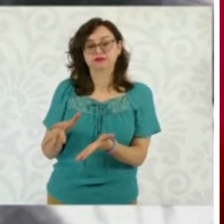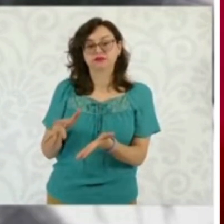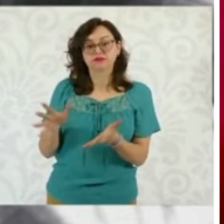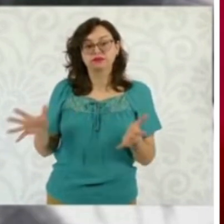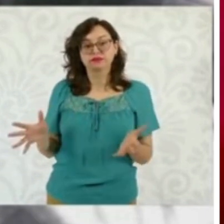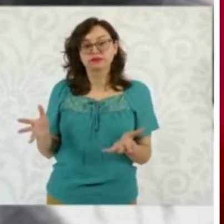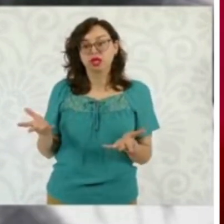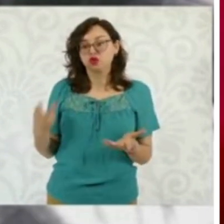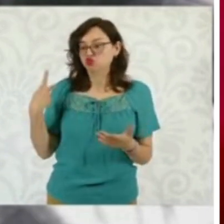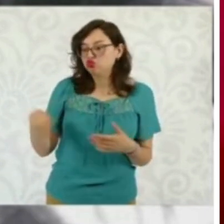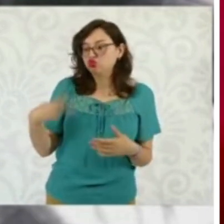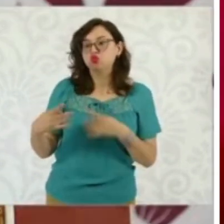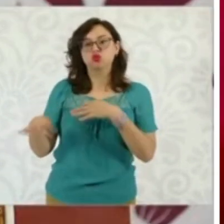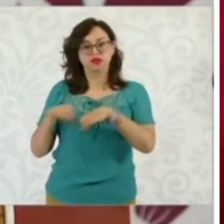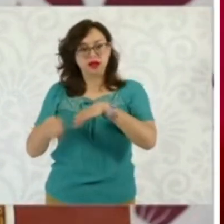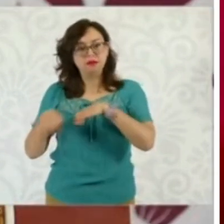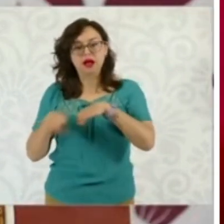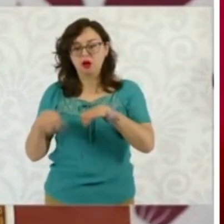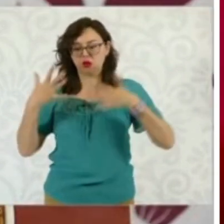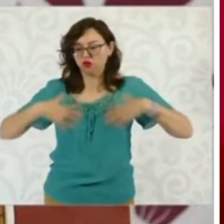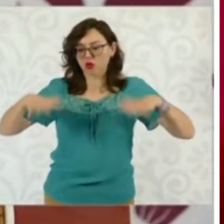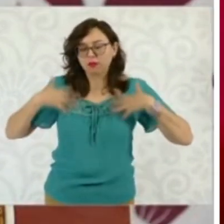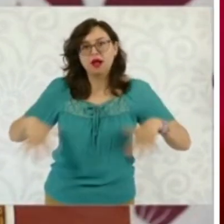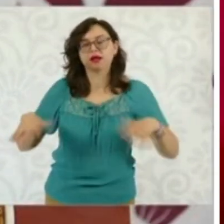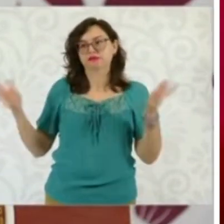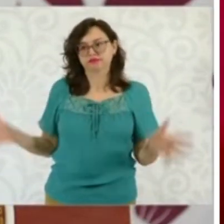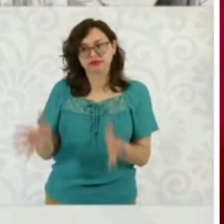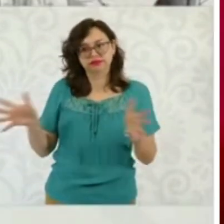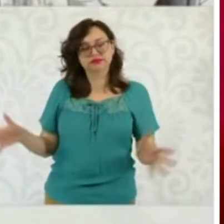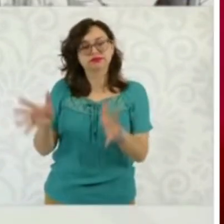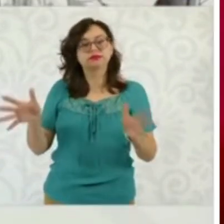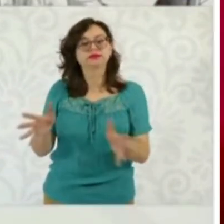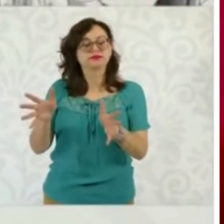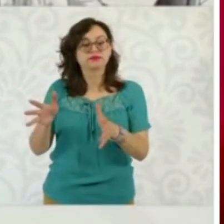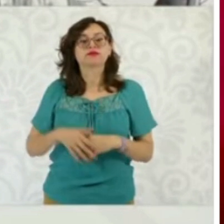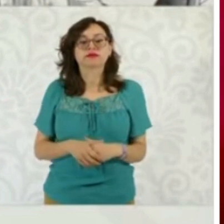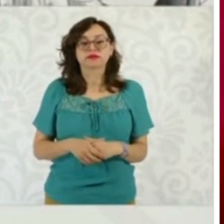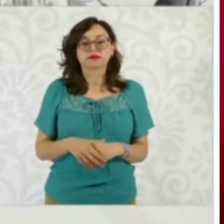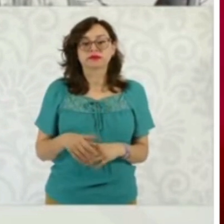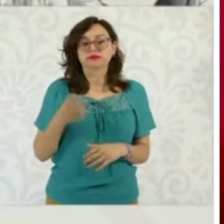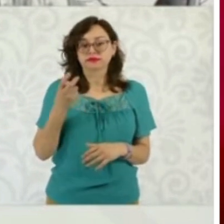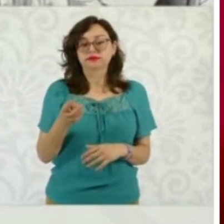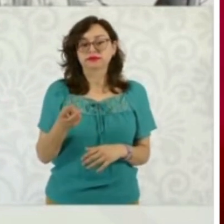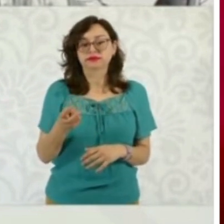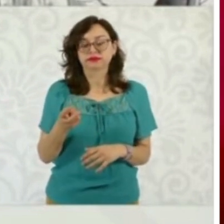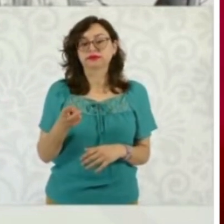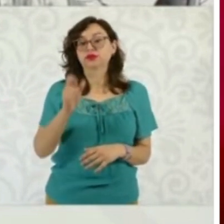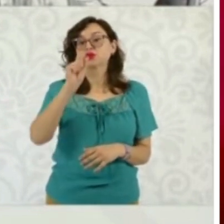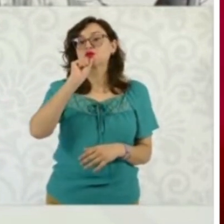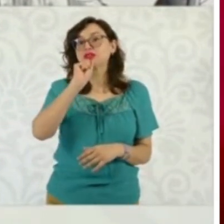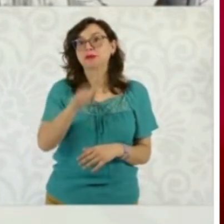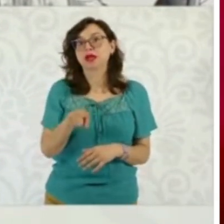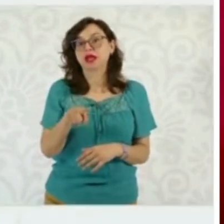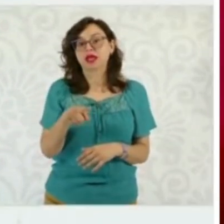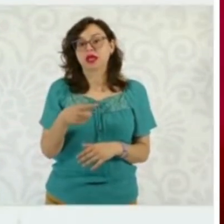la producción de los huipiles, y estamos haciendo el renacimiento, vamos a